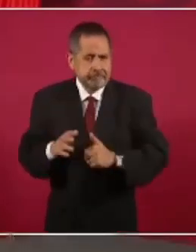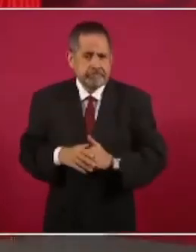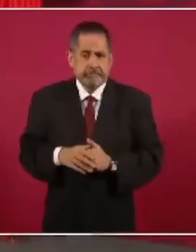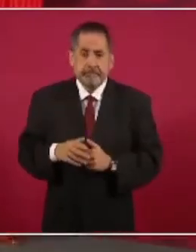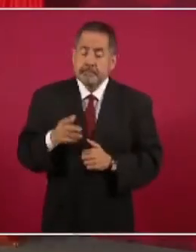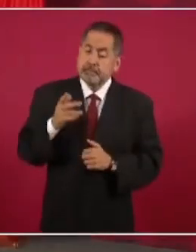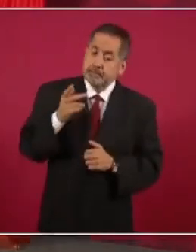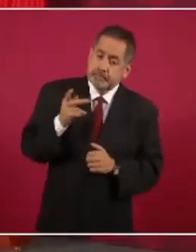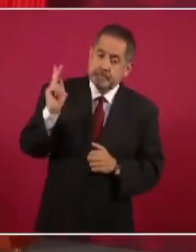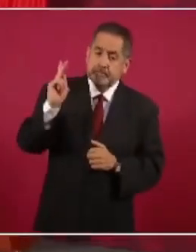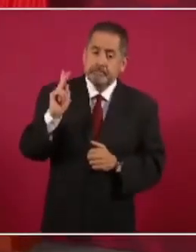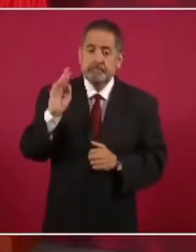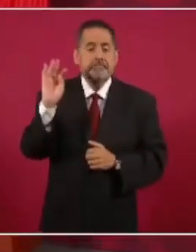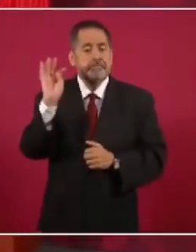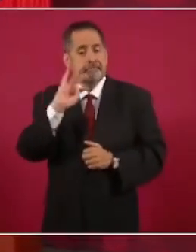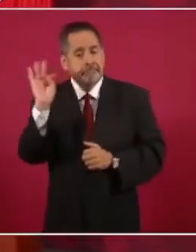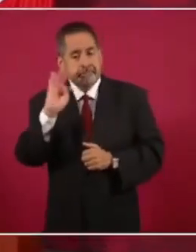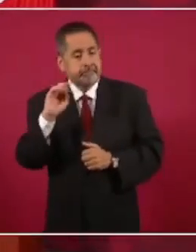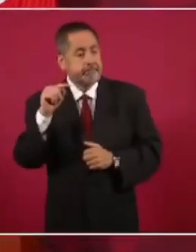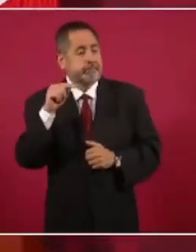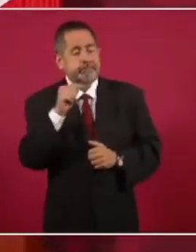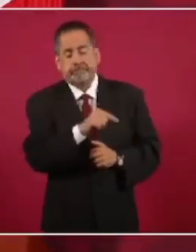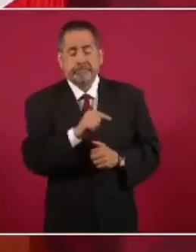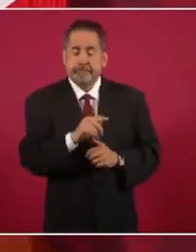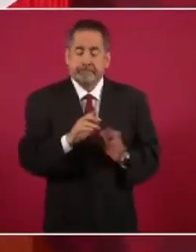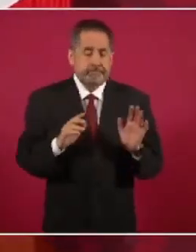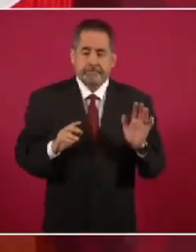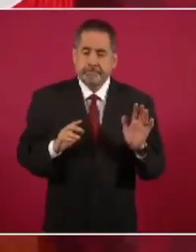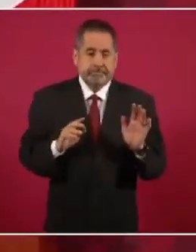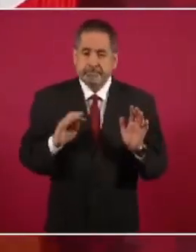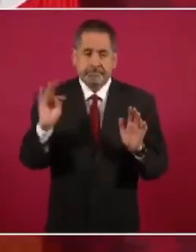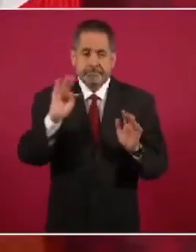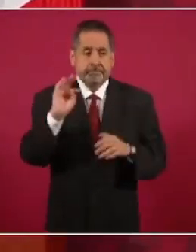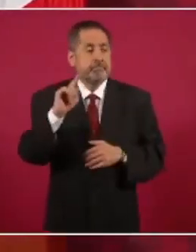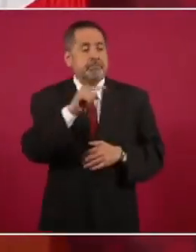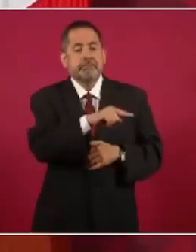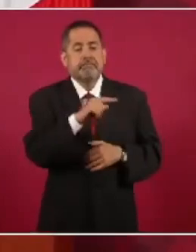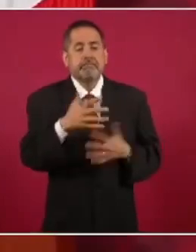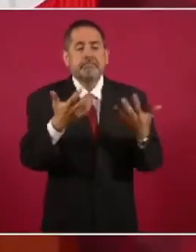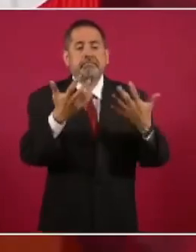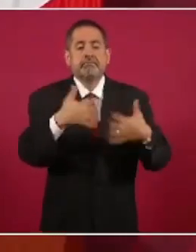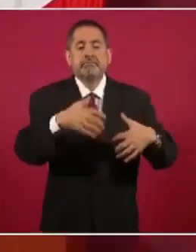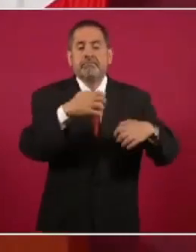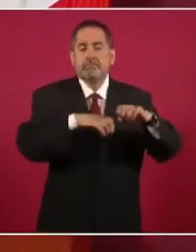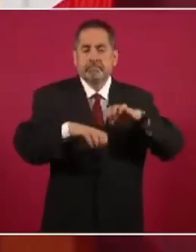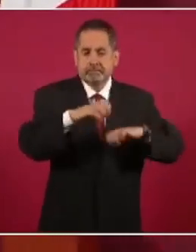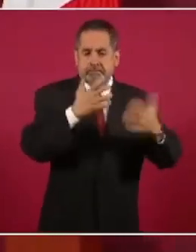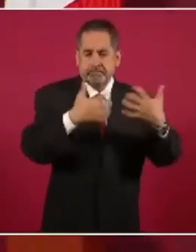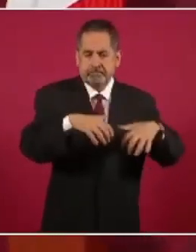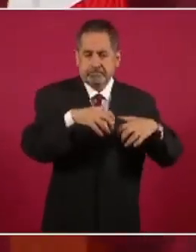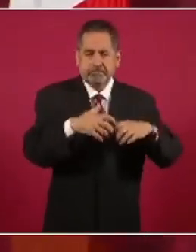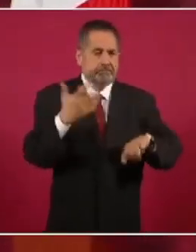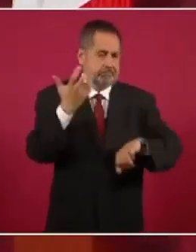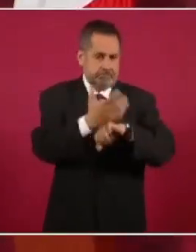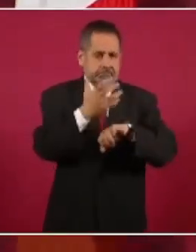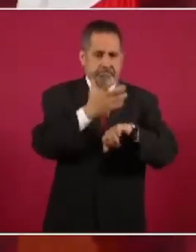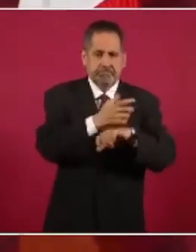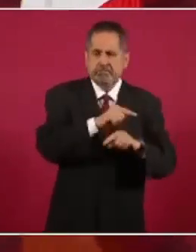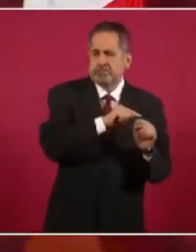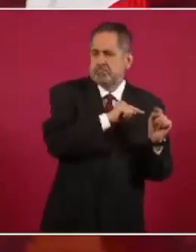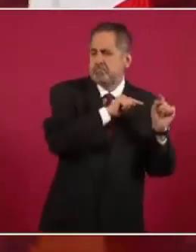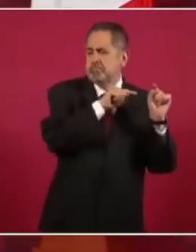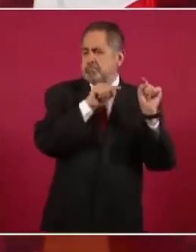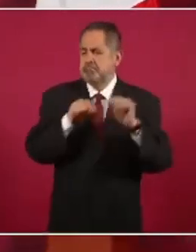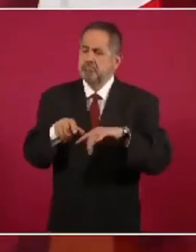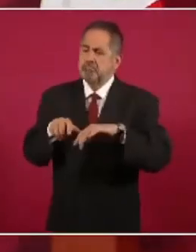Pero si se trata, por ejemplo, de que una empresa estadounidense, como